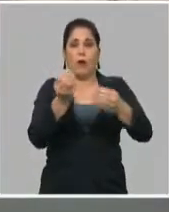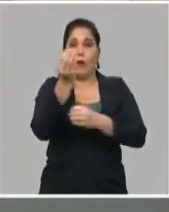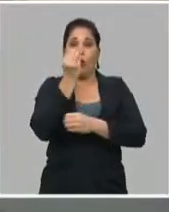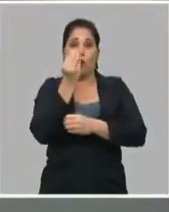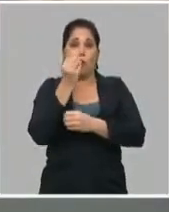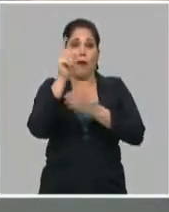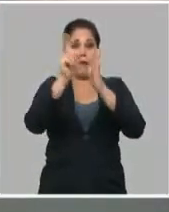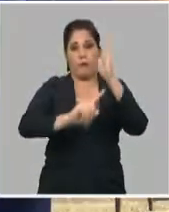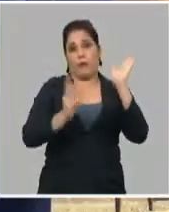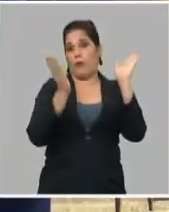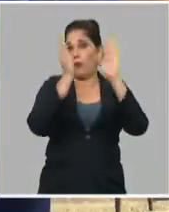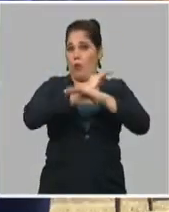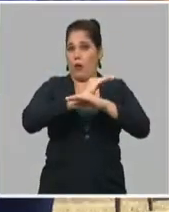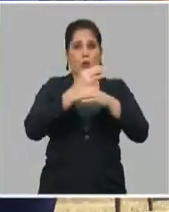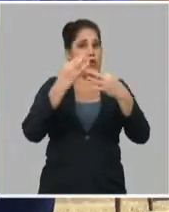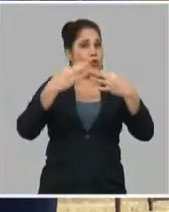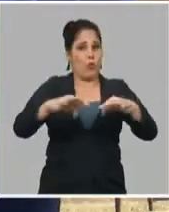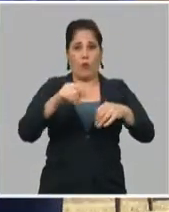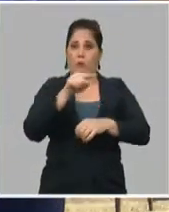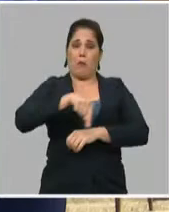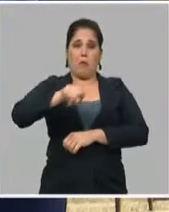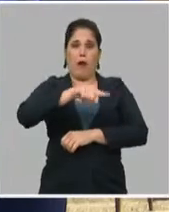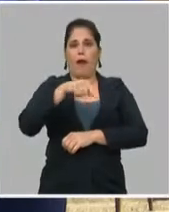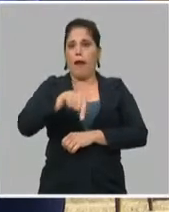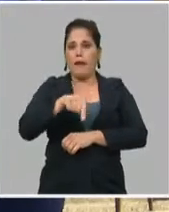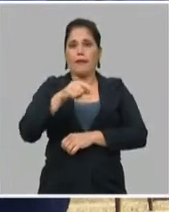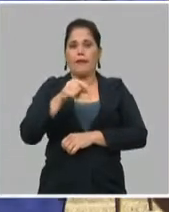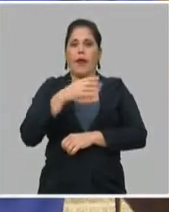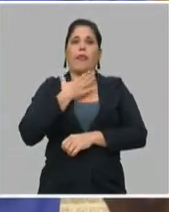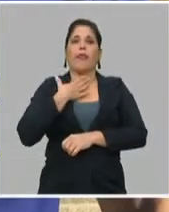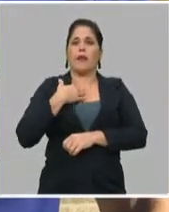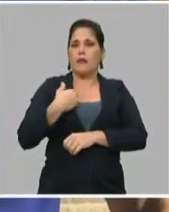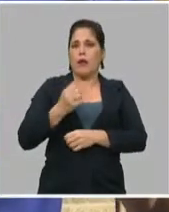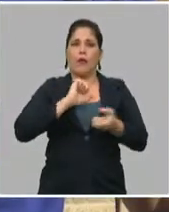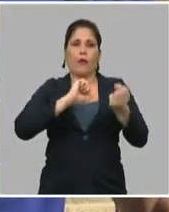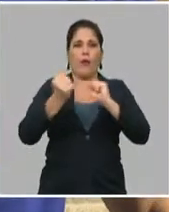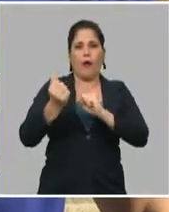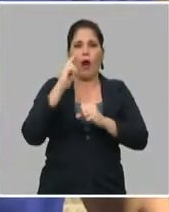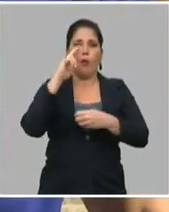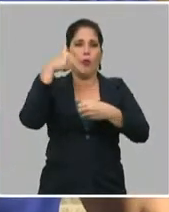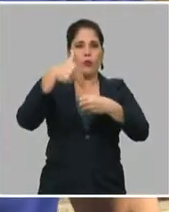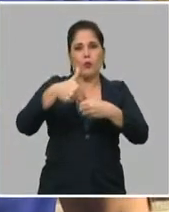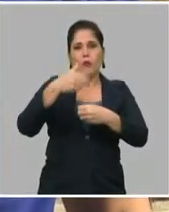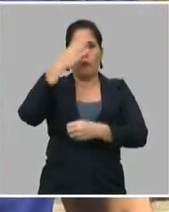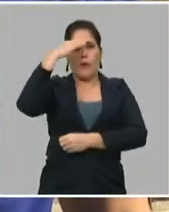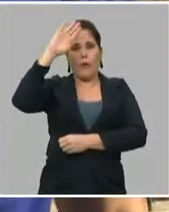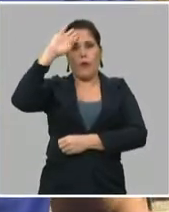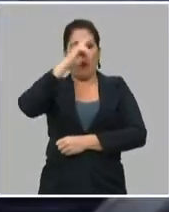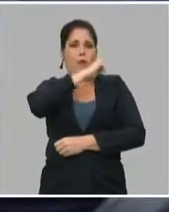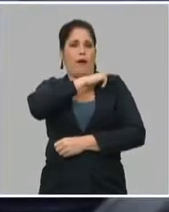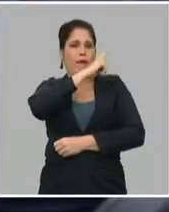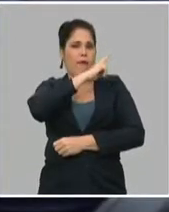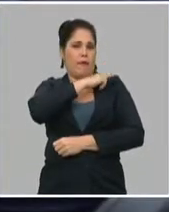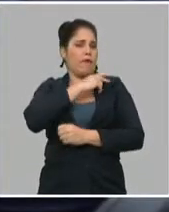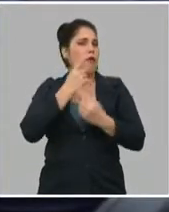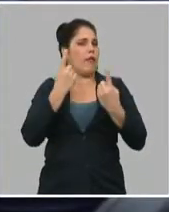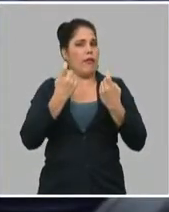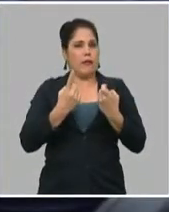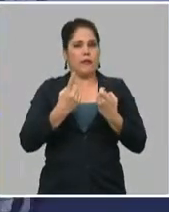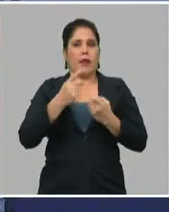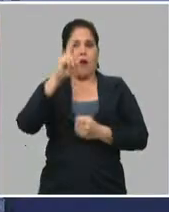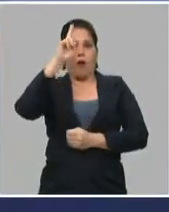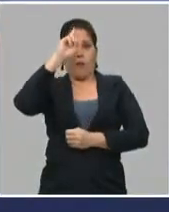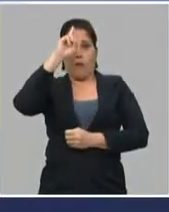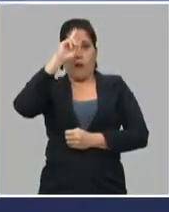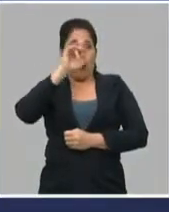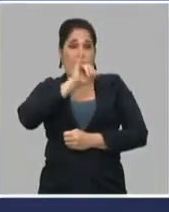consumo energético. Estas obras se están haciendo por esta voluntad de nuestro país, de las autoridades, encabezadas por el